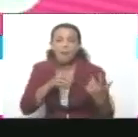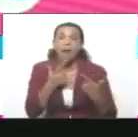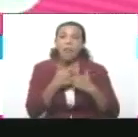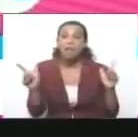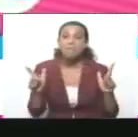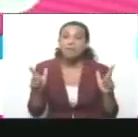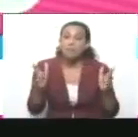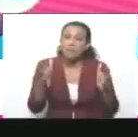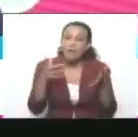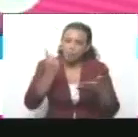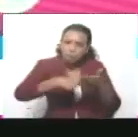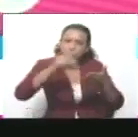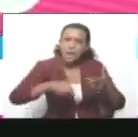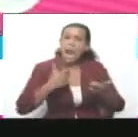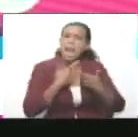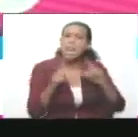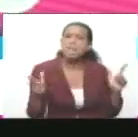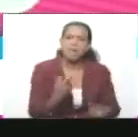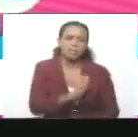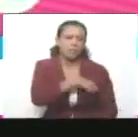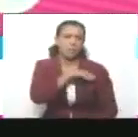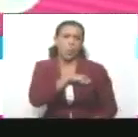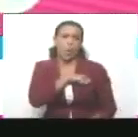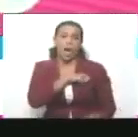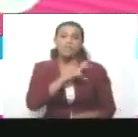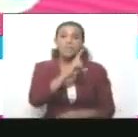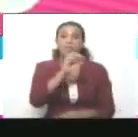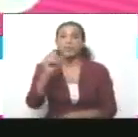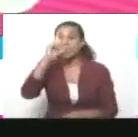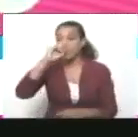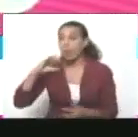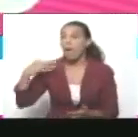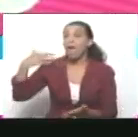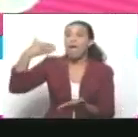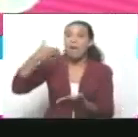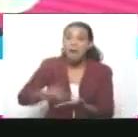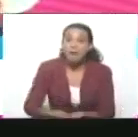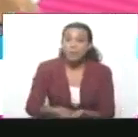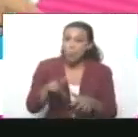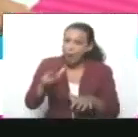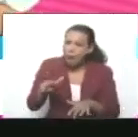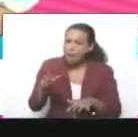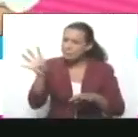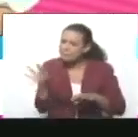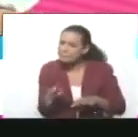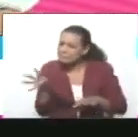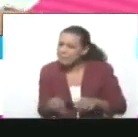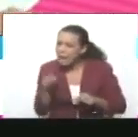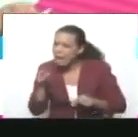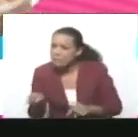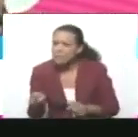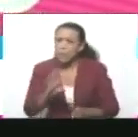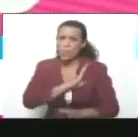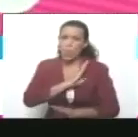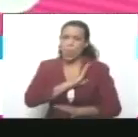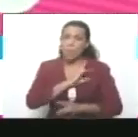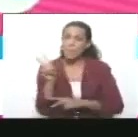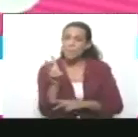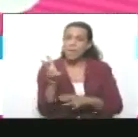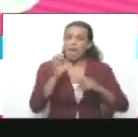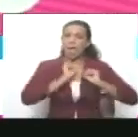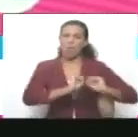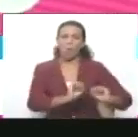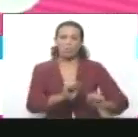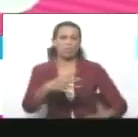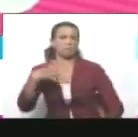para ganar en Buenalí hace 200 años nuestra independencia. Y de ahí venimos nosotros. Somos un país